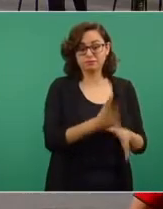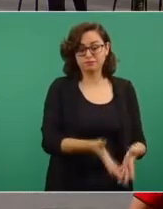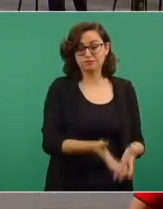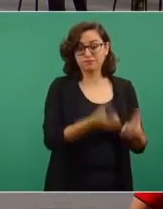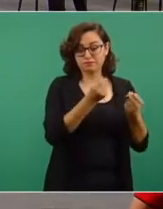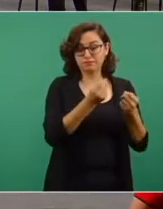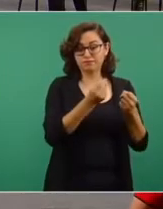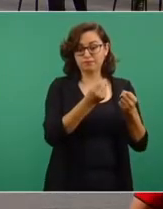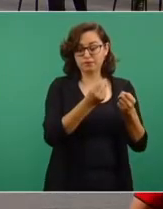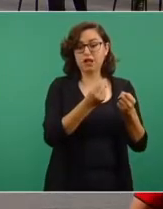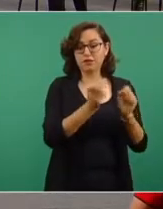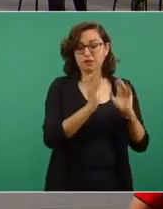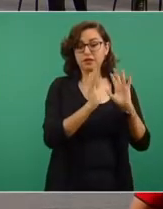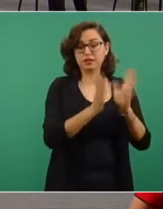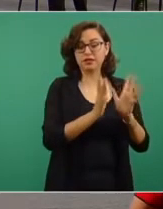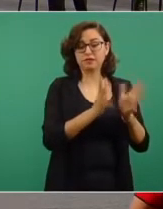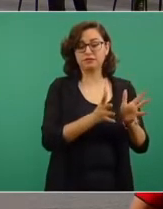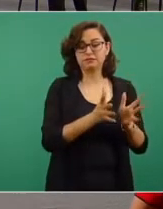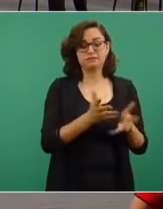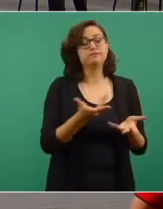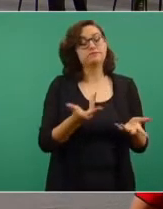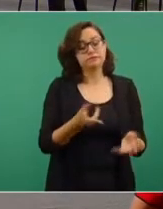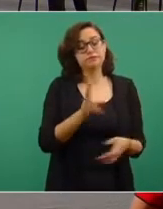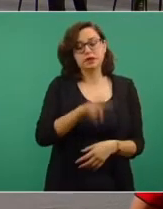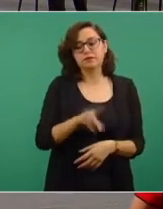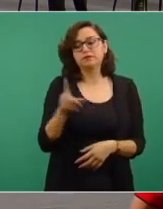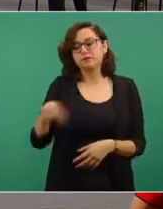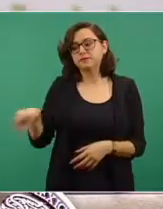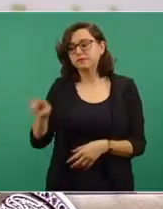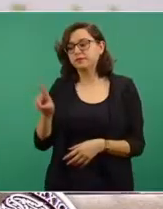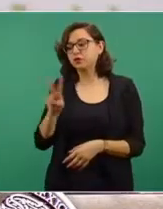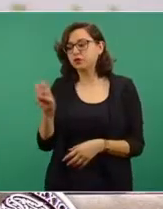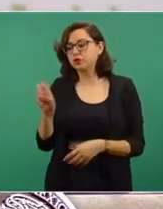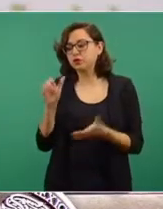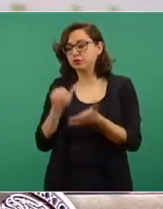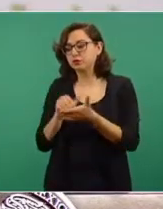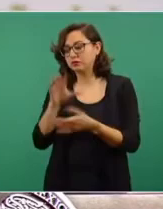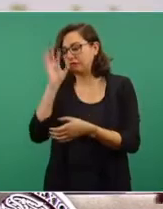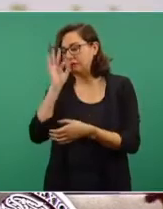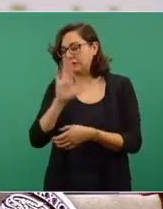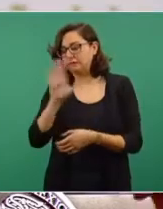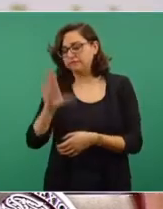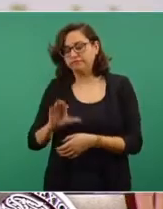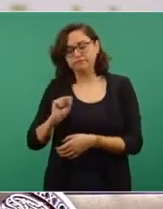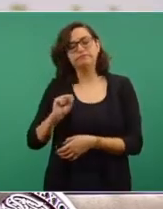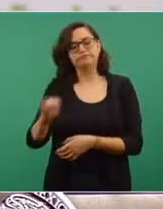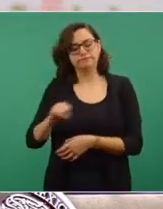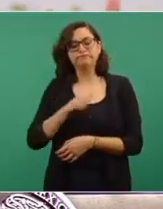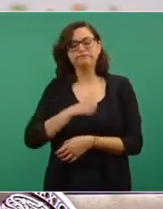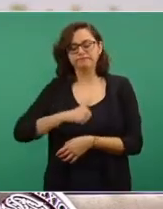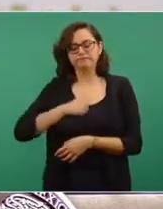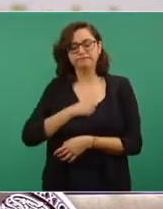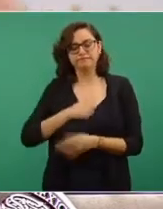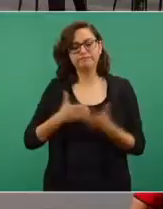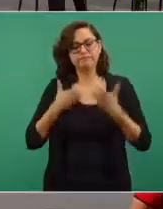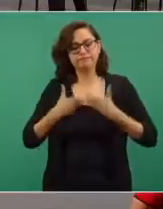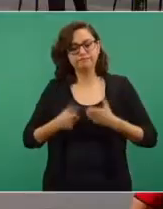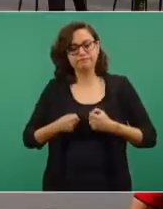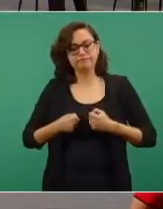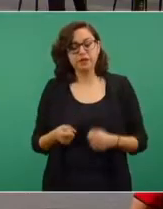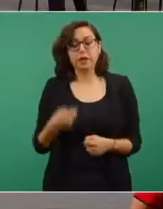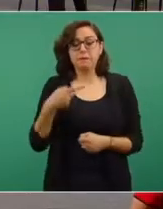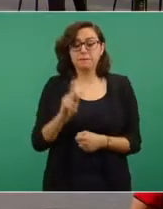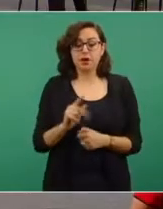que fueron rescatadas, desde luego siempre lamentando cada una de las que fueron perdidas. Pero en adelante, conforme